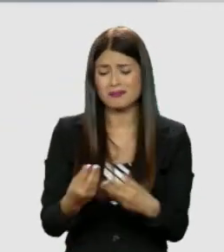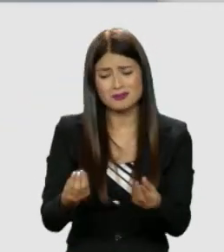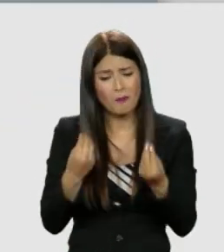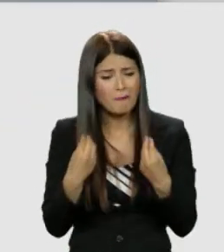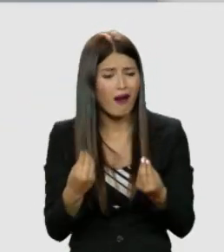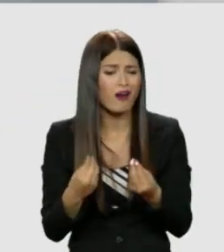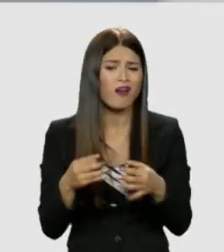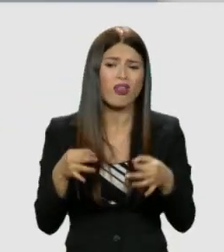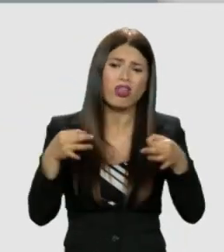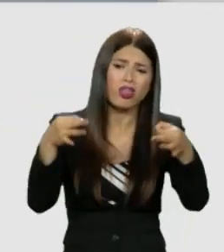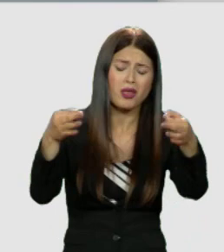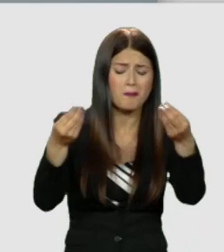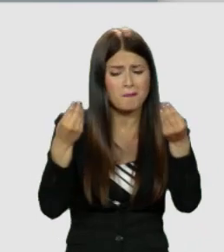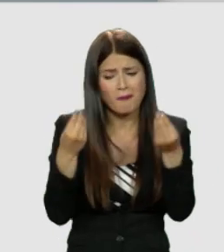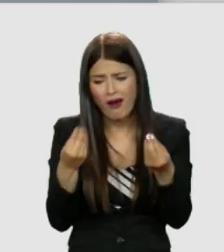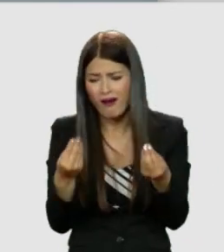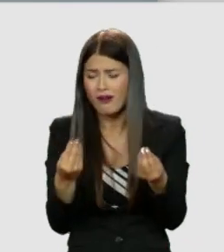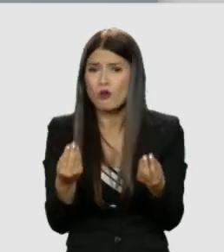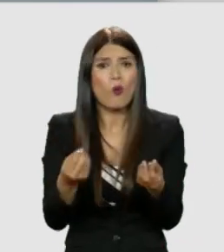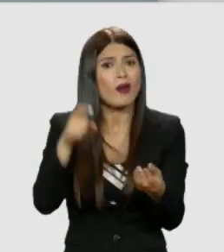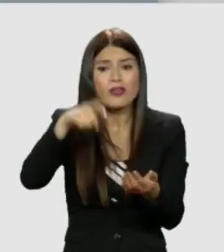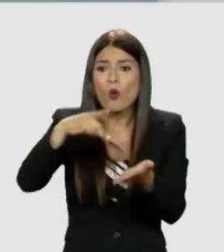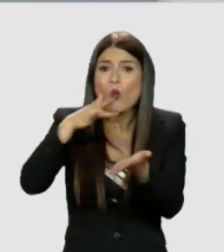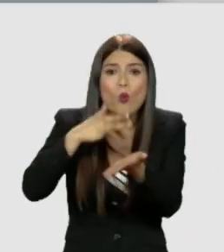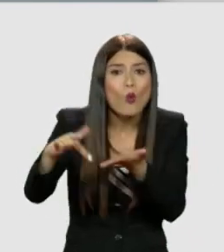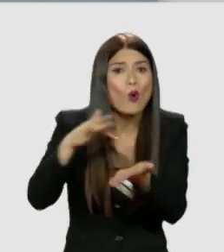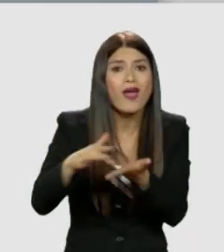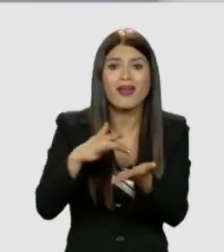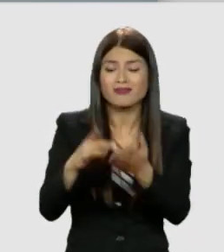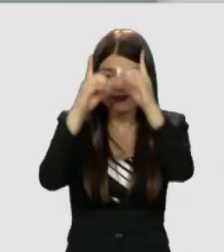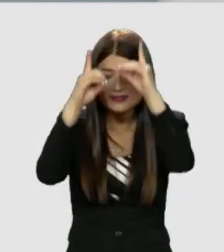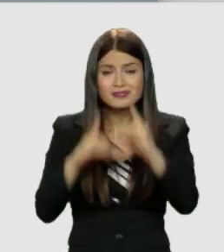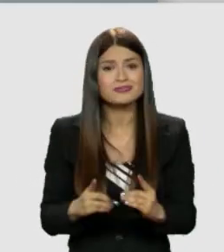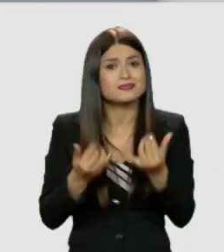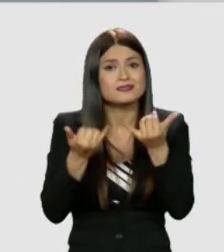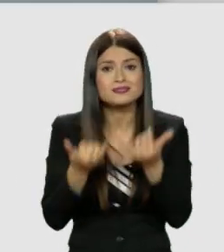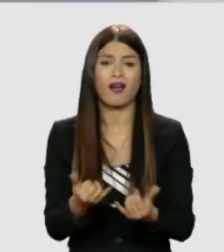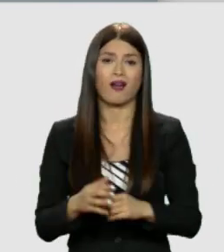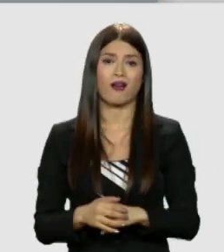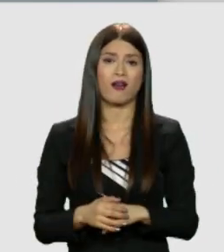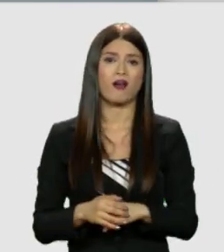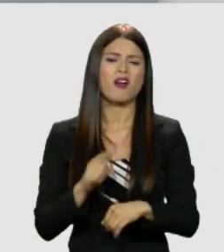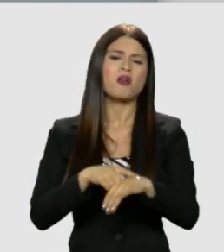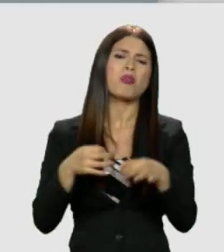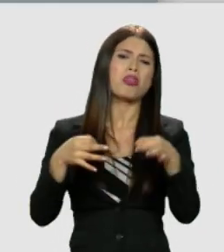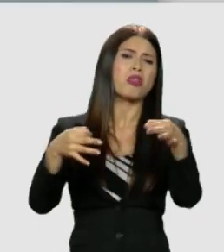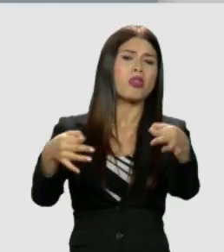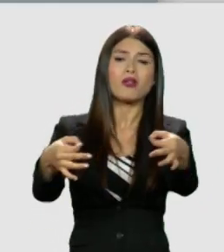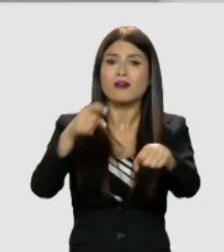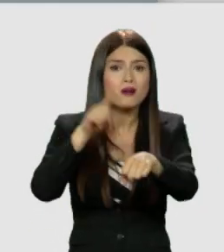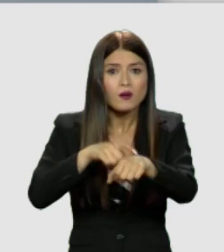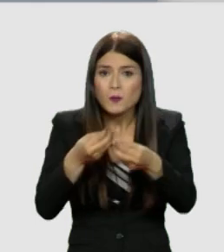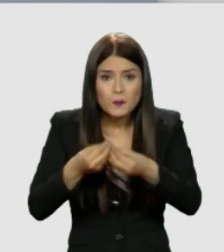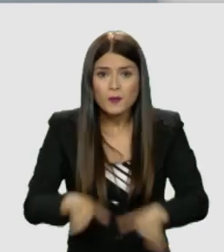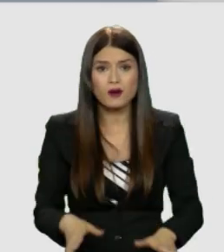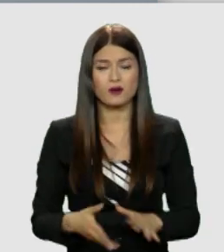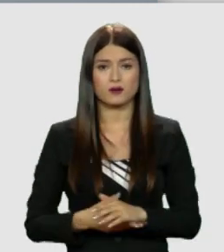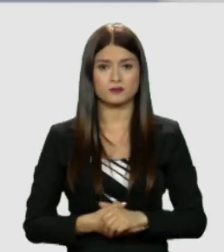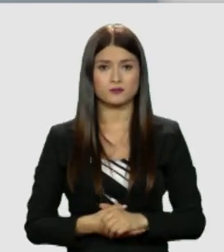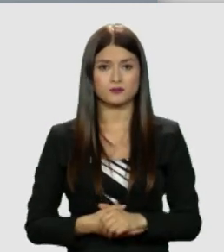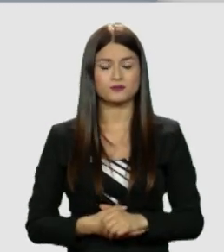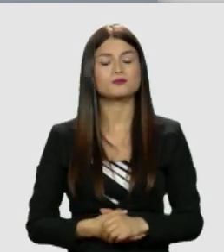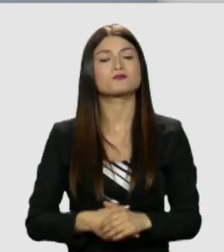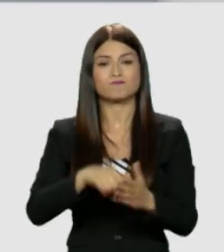para corregir esta situación tenemos que actuar no hay tiempo que perder por